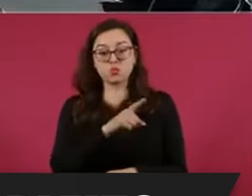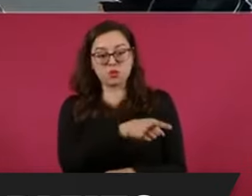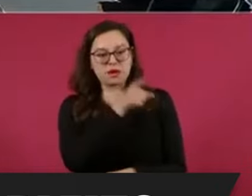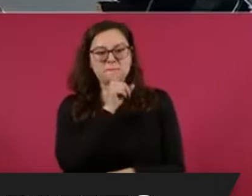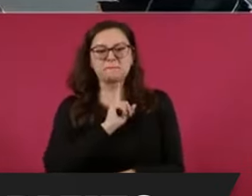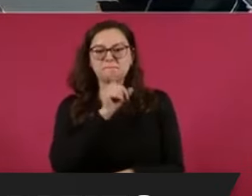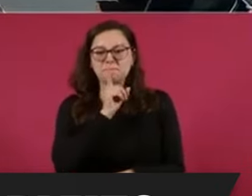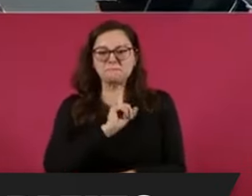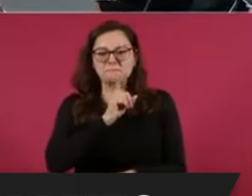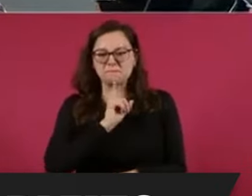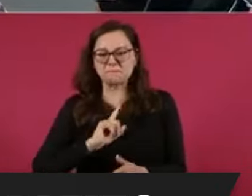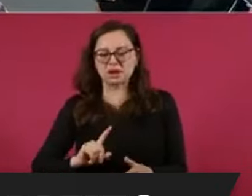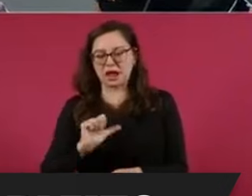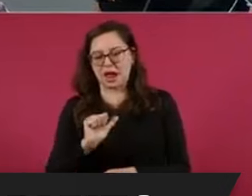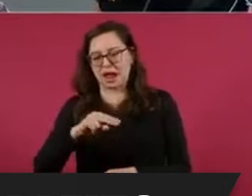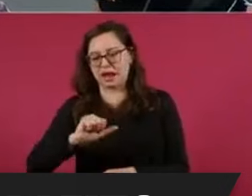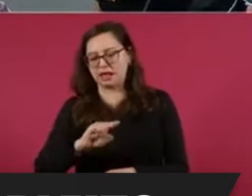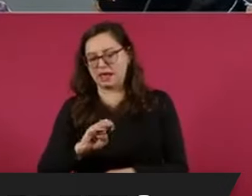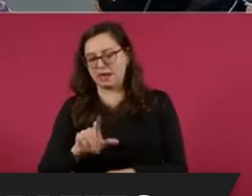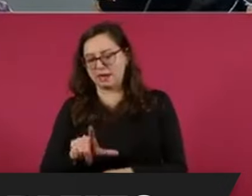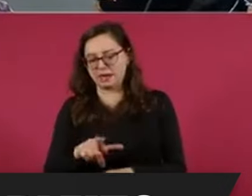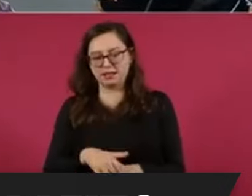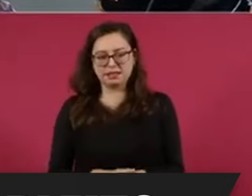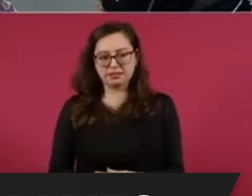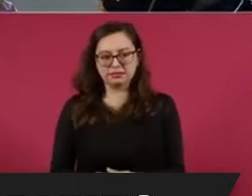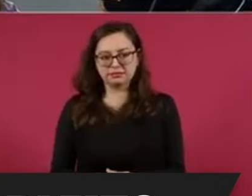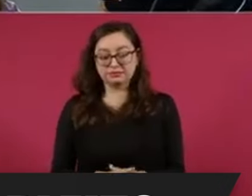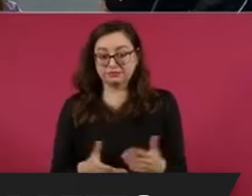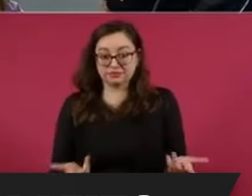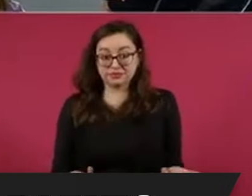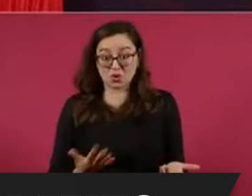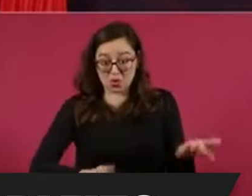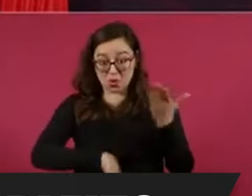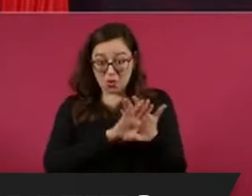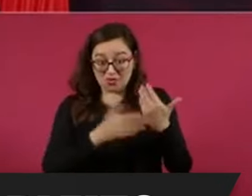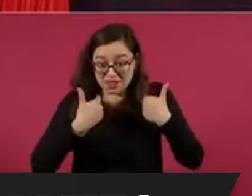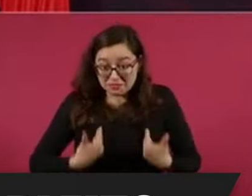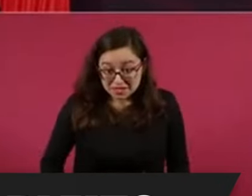calumniadora, ¿sí? Anabel Hernández, o sea, no es Andrés Manuel,